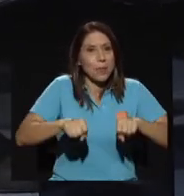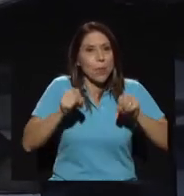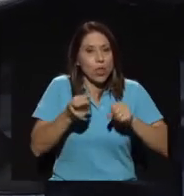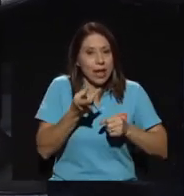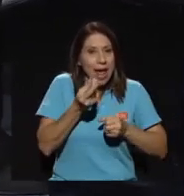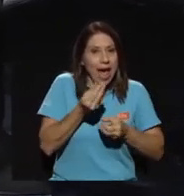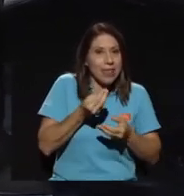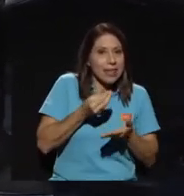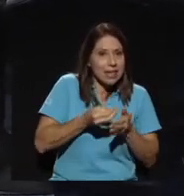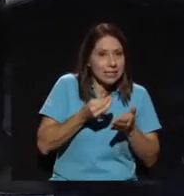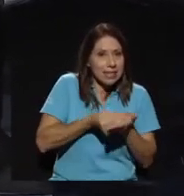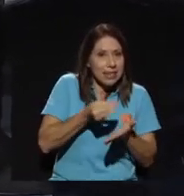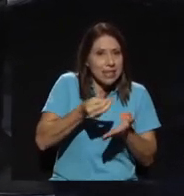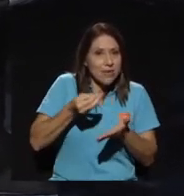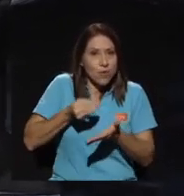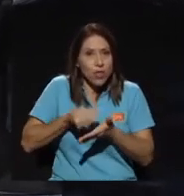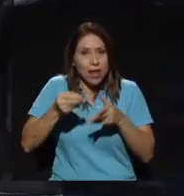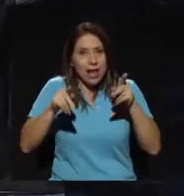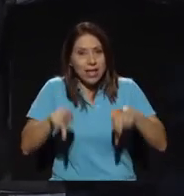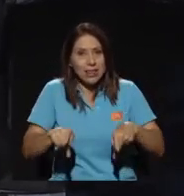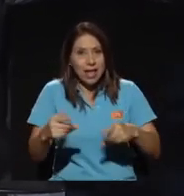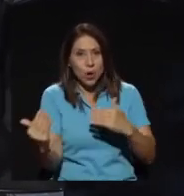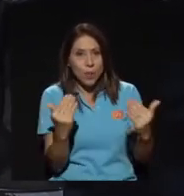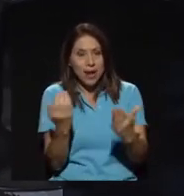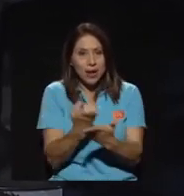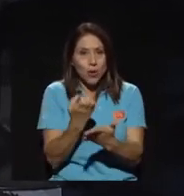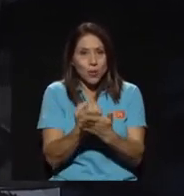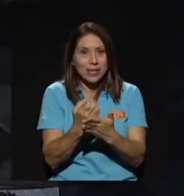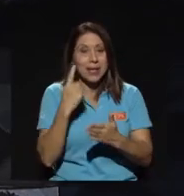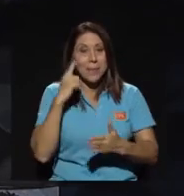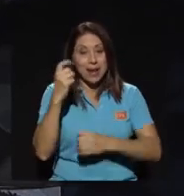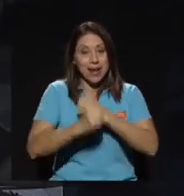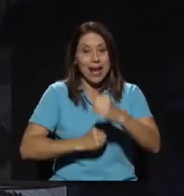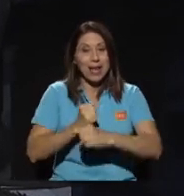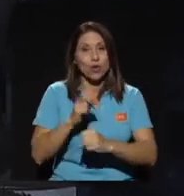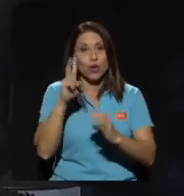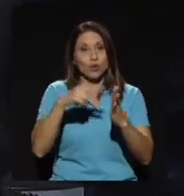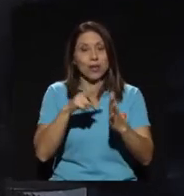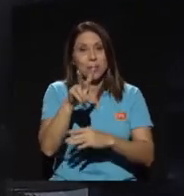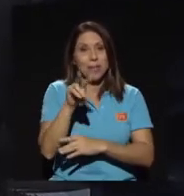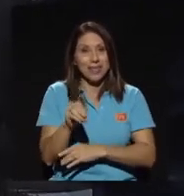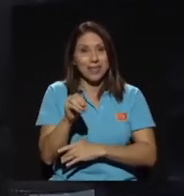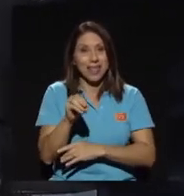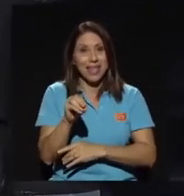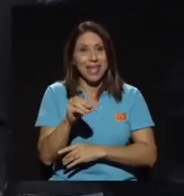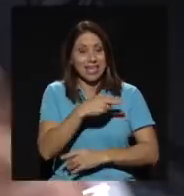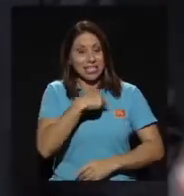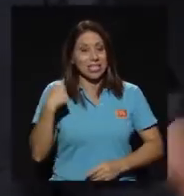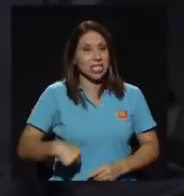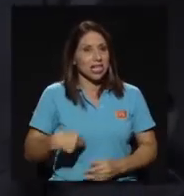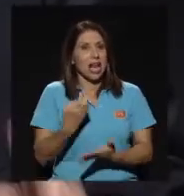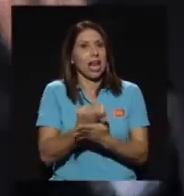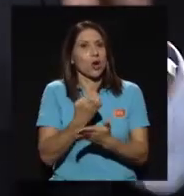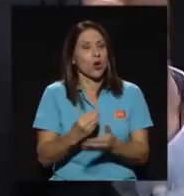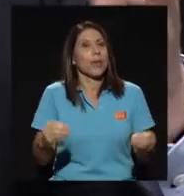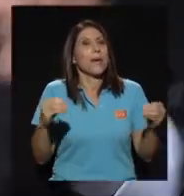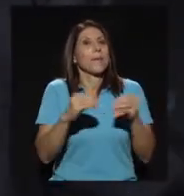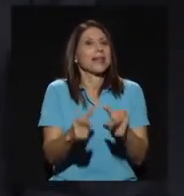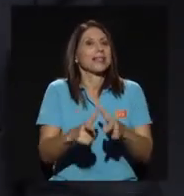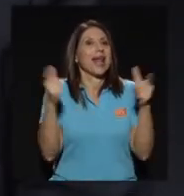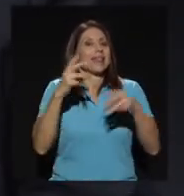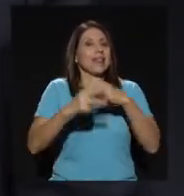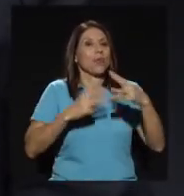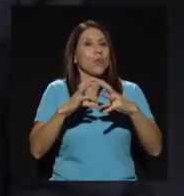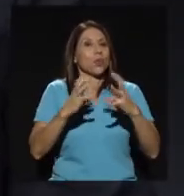economías ya para el 2020 china va a ser la economía más grande del mundo no per cápita verdad porque haya mucha gente pero en tamaño